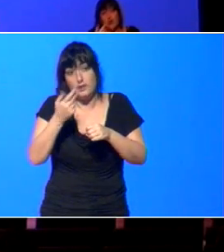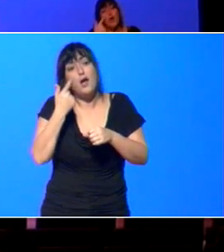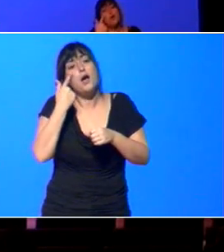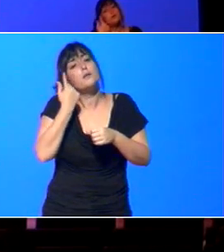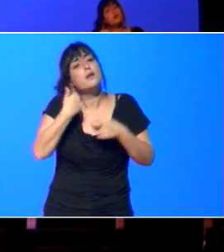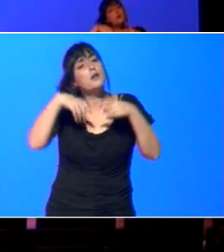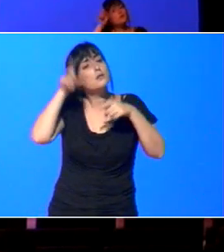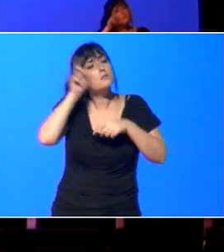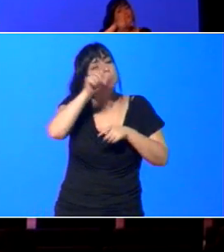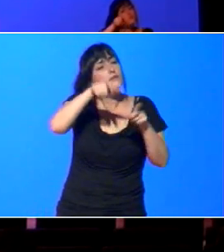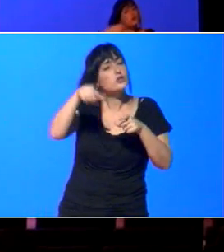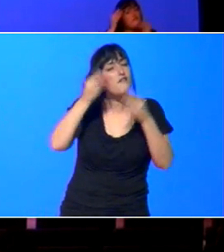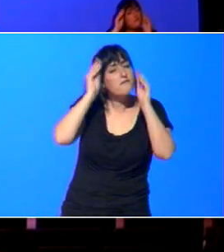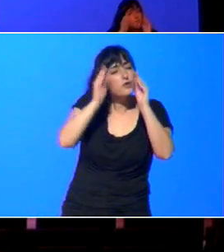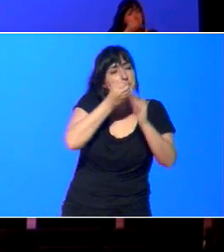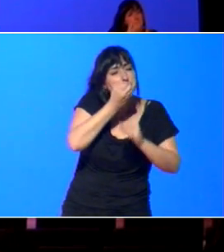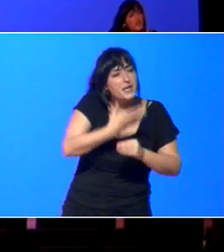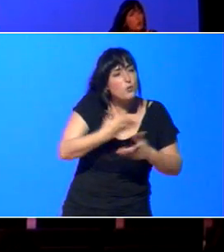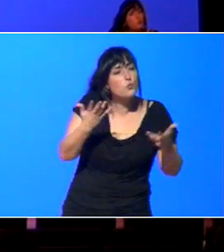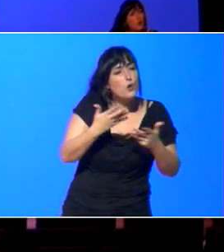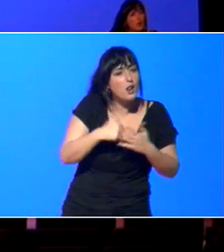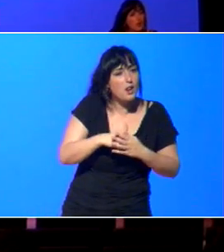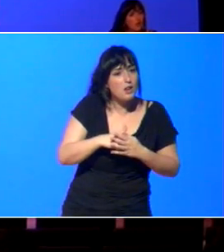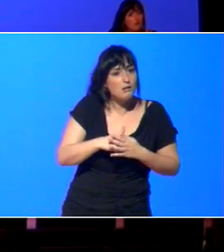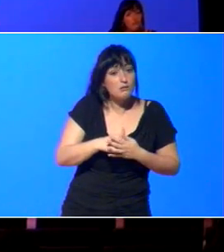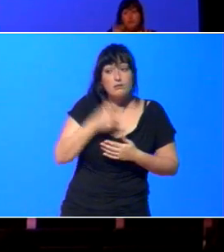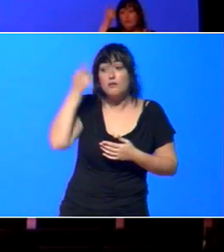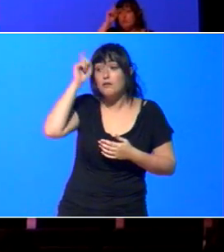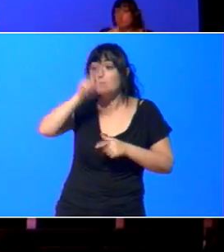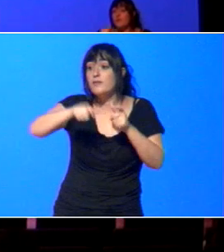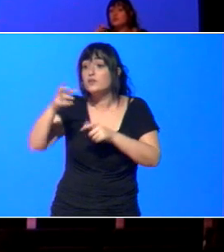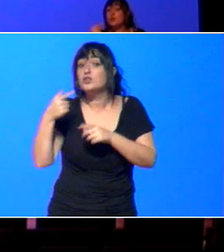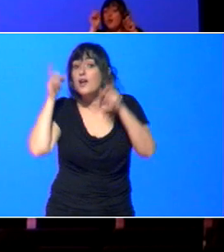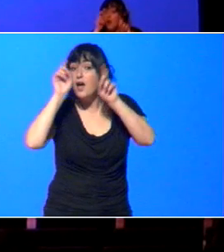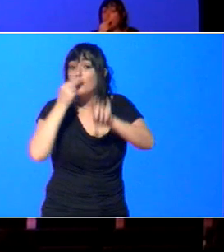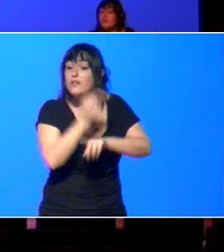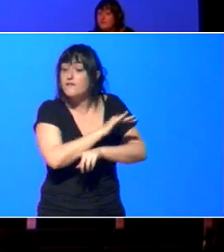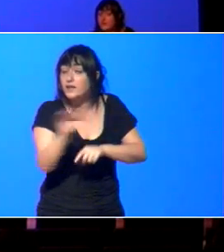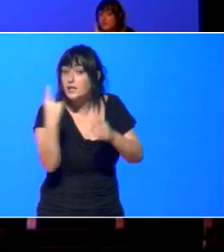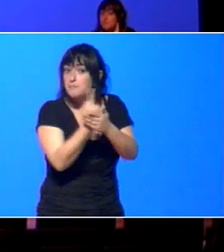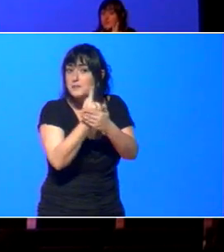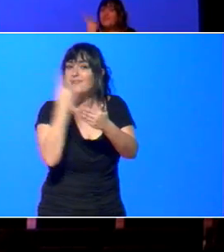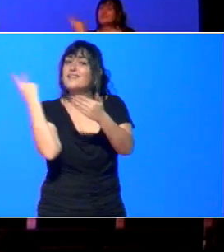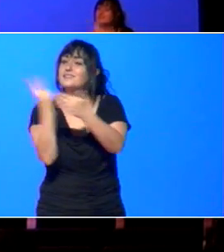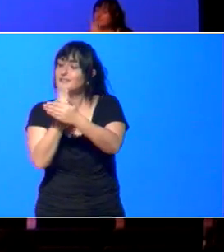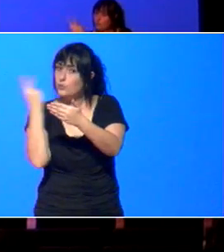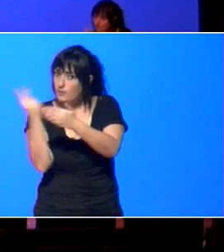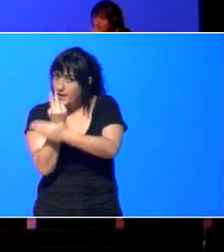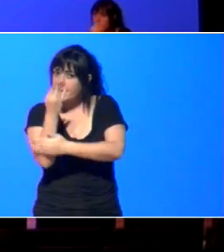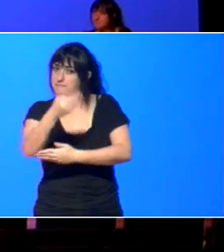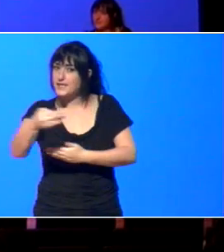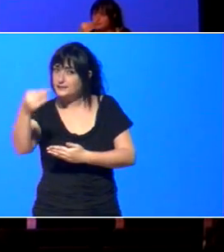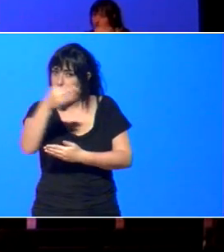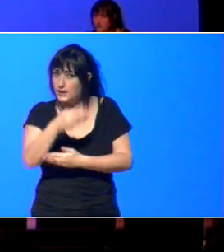estamos formando? Están saliendo los profesores y las profesoras de educación infantil, primaria y secundaria, y bachillerato,